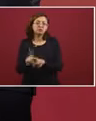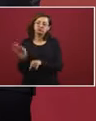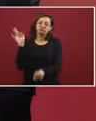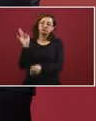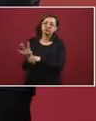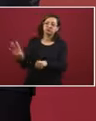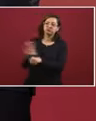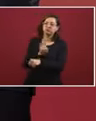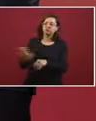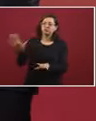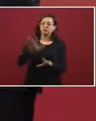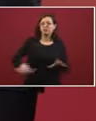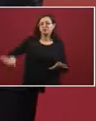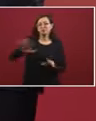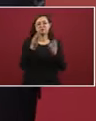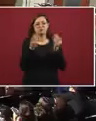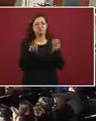República. Muchas gracias.